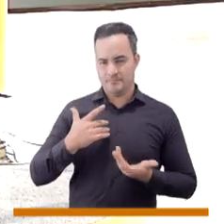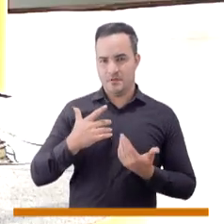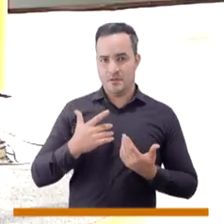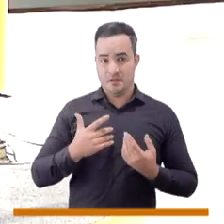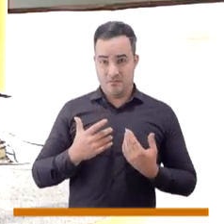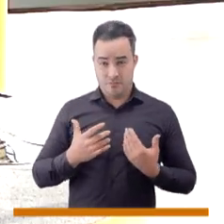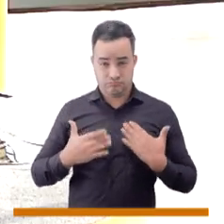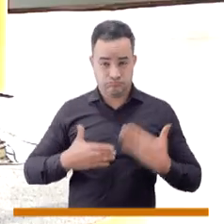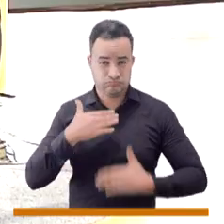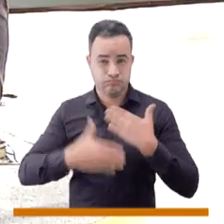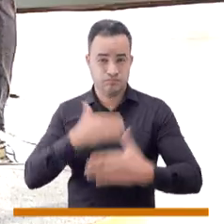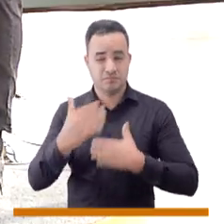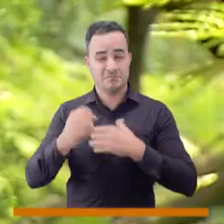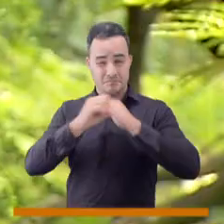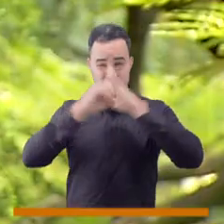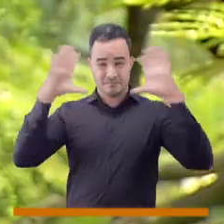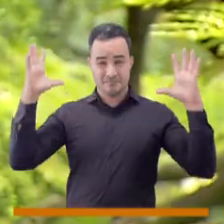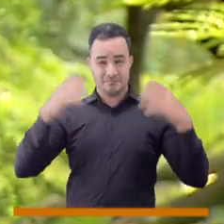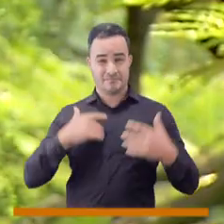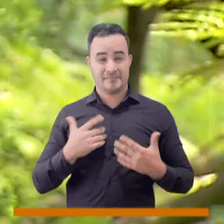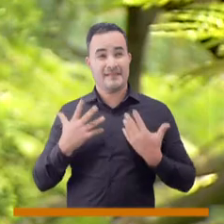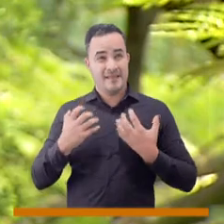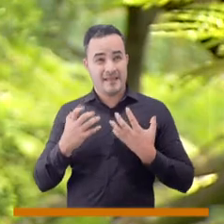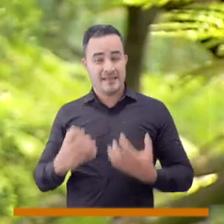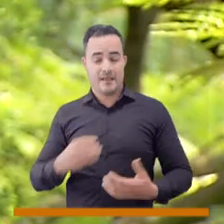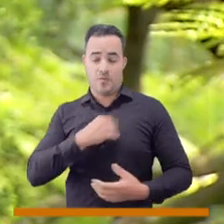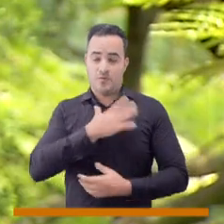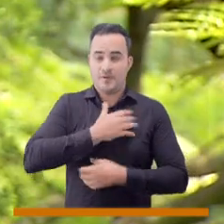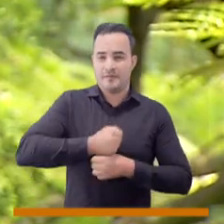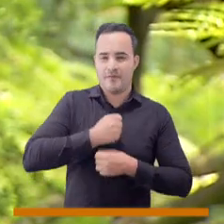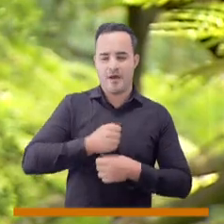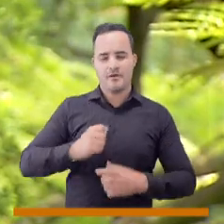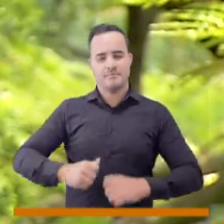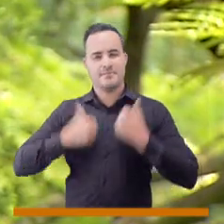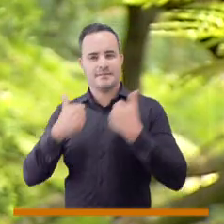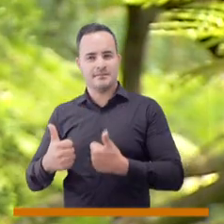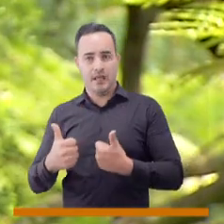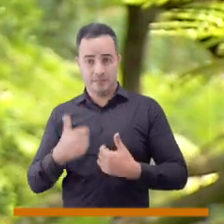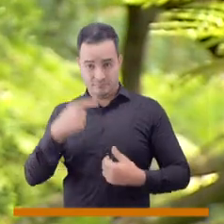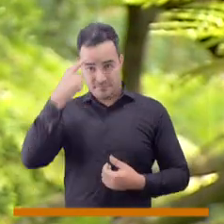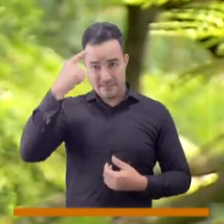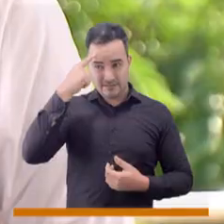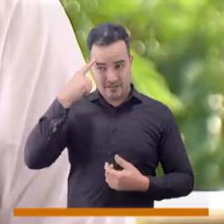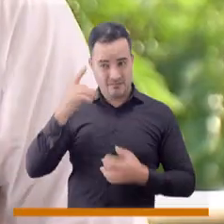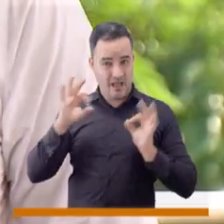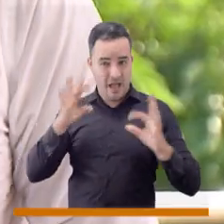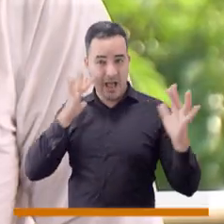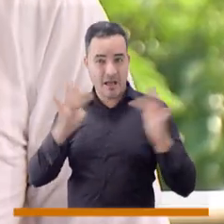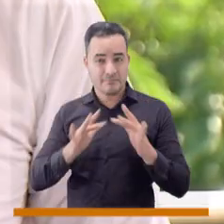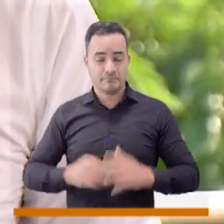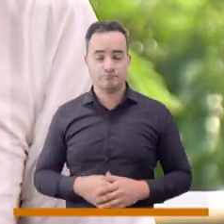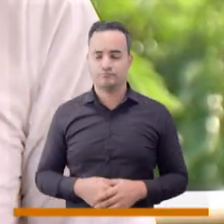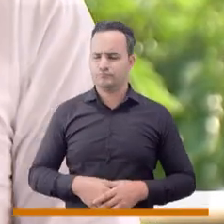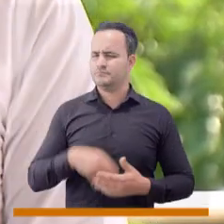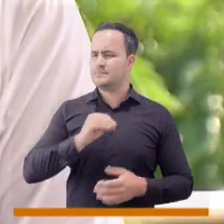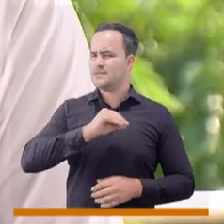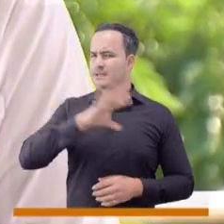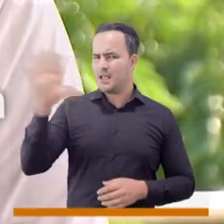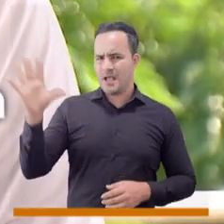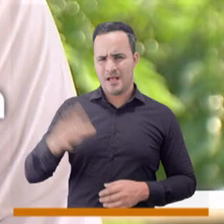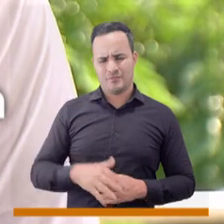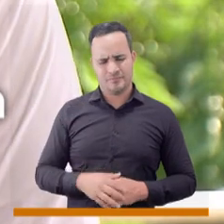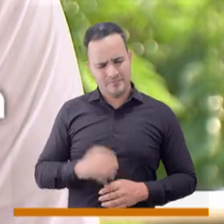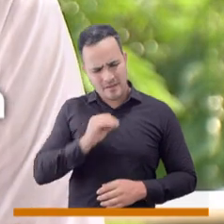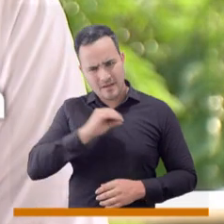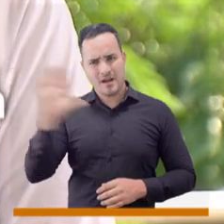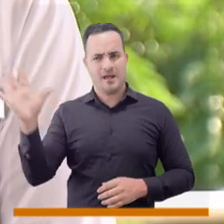ciudad podría ser esa locomotora del desarrollo que estamos esperando en materia de empleo y bienestar. Pues estoy completamente convencido, Caterine.